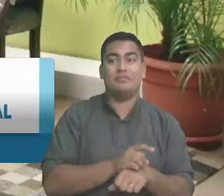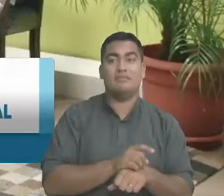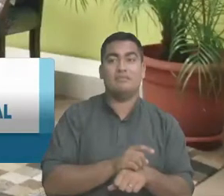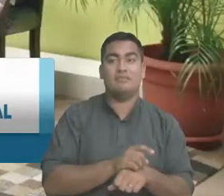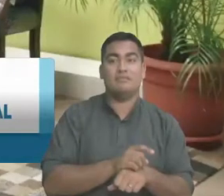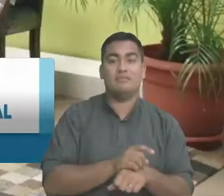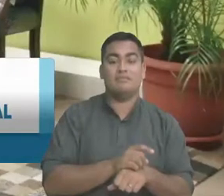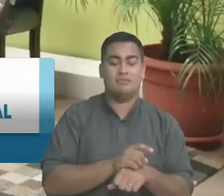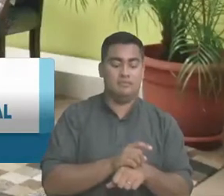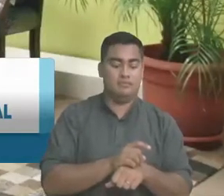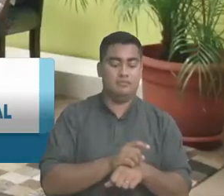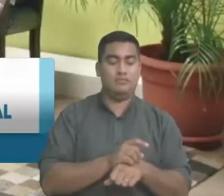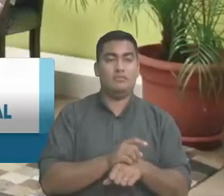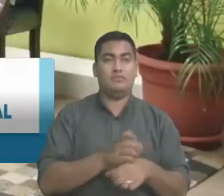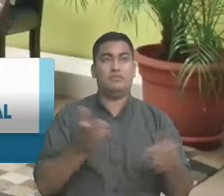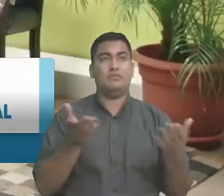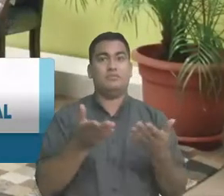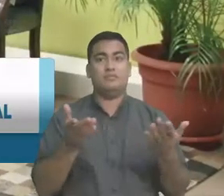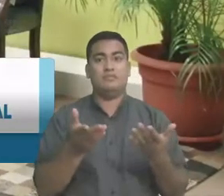de, se le hace